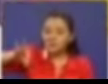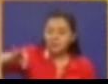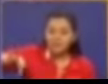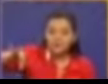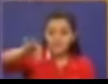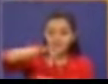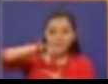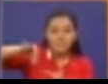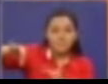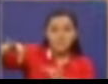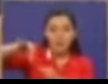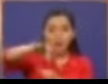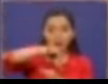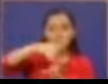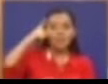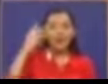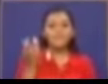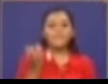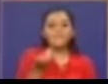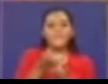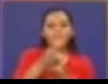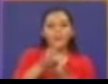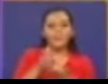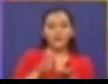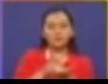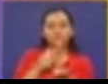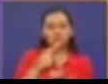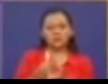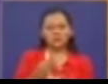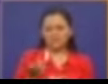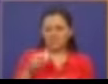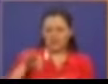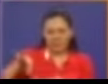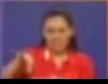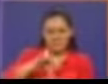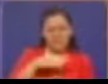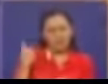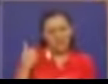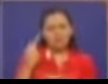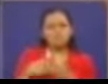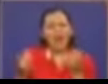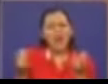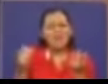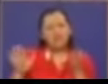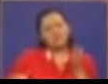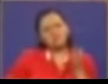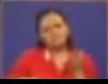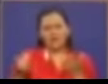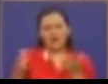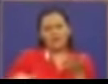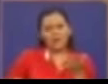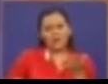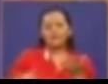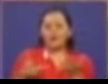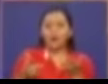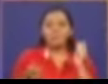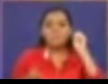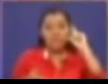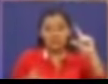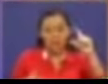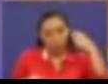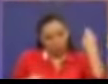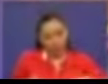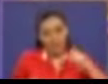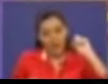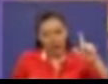es tal semilla, se esté utilizando una semilla de menor rendimiento? Ah, no, es que es más cara, no sabemos. Para eso